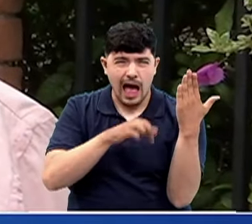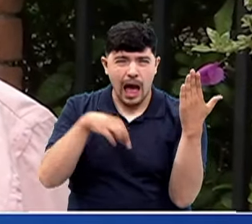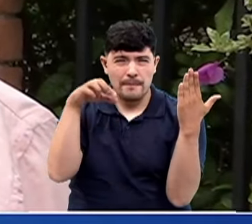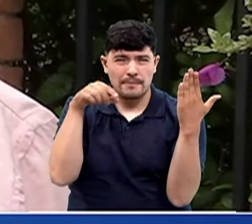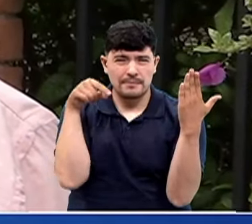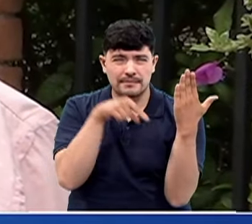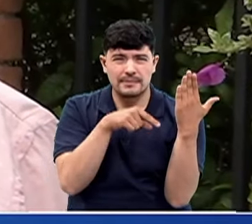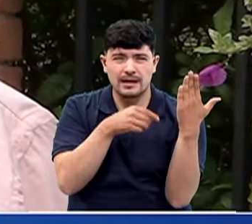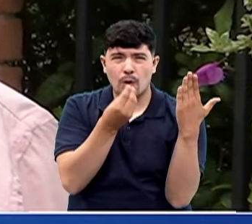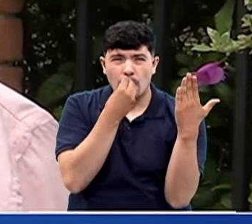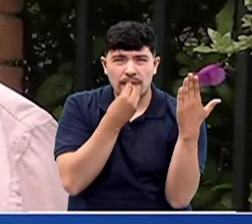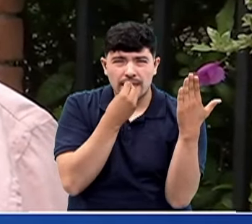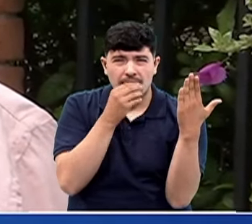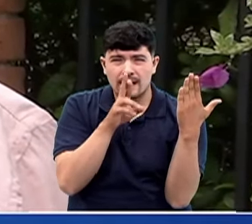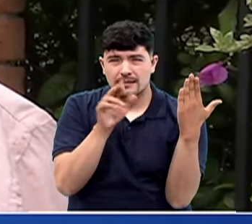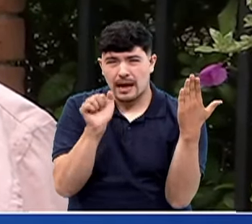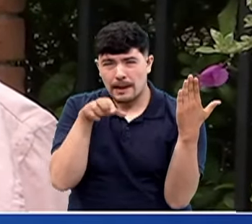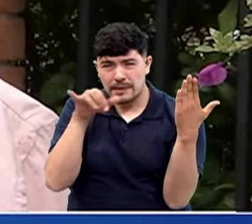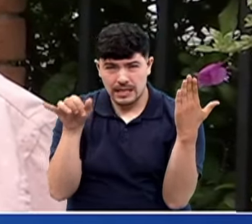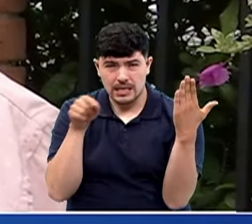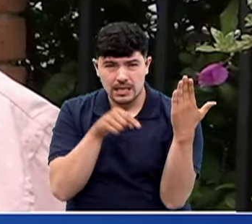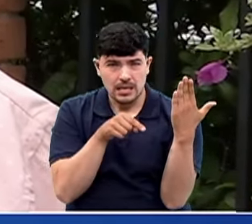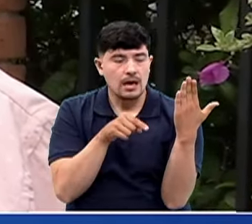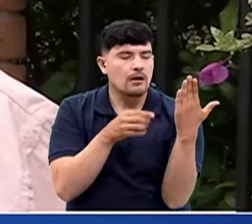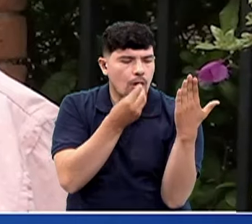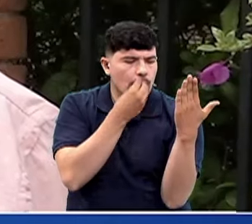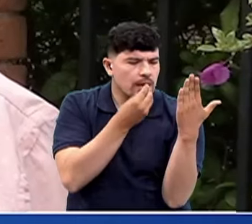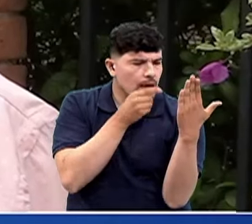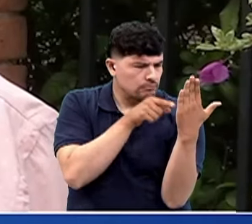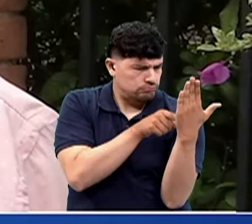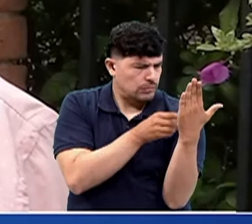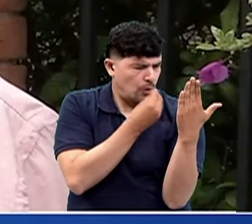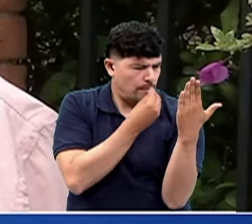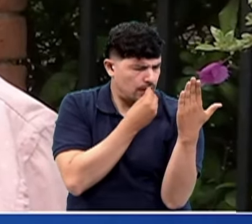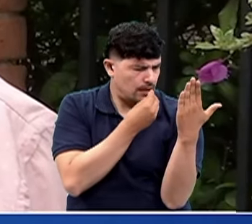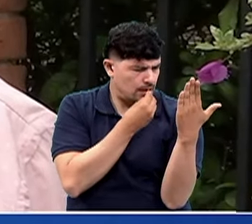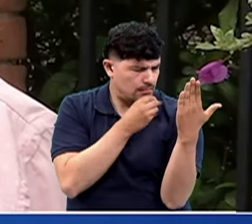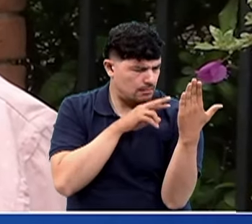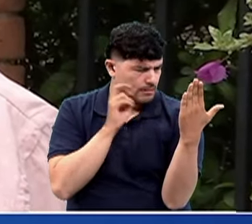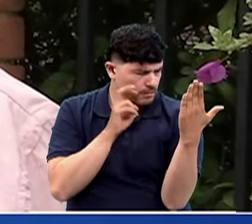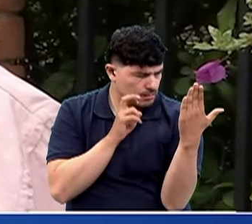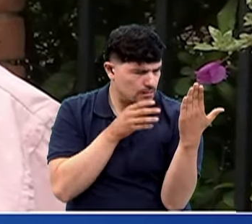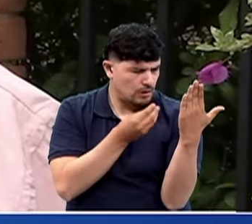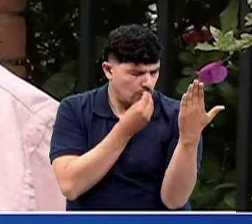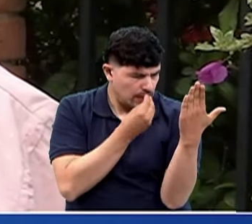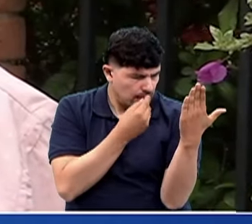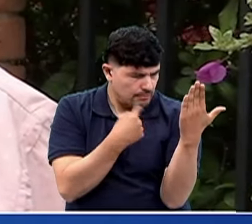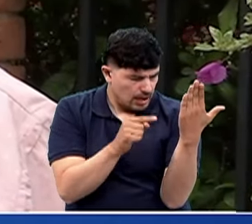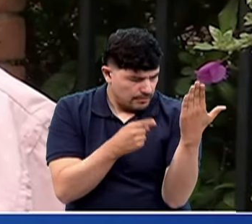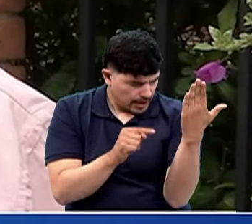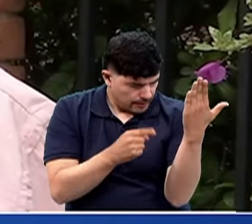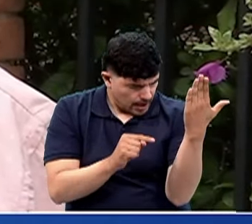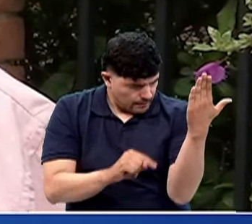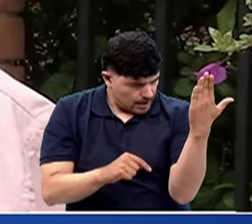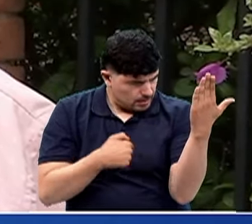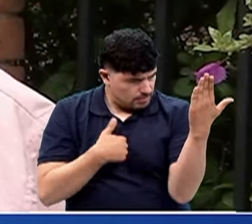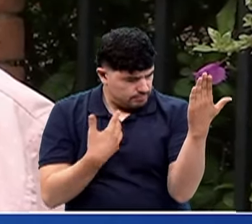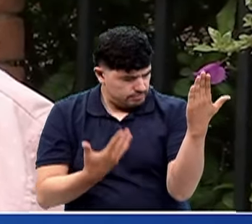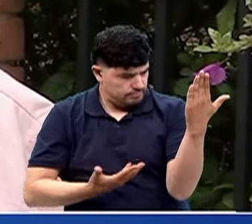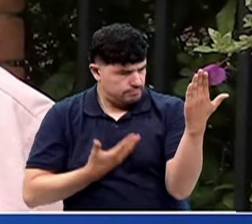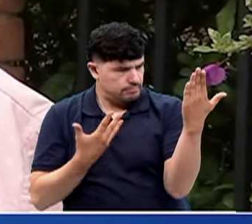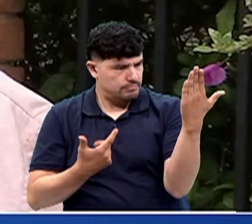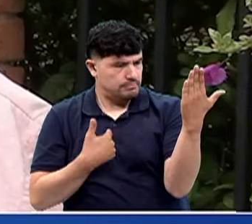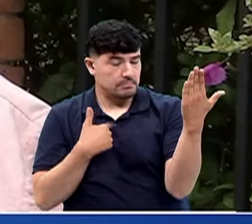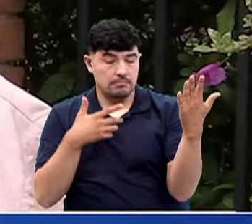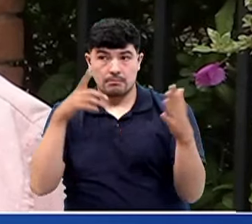domicilio con pequeñas compras eh solicitá Me autorización eh yo al